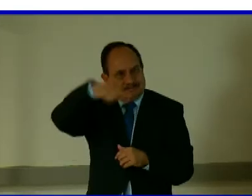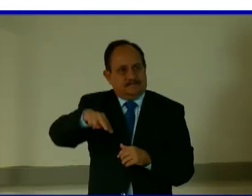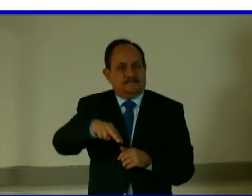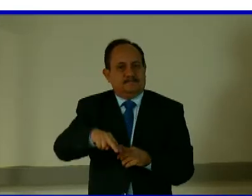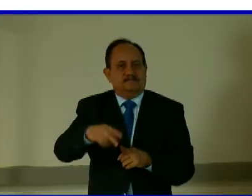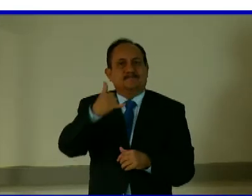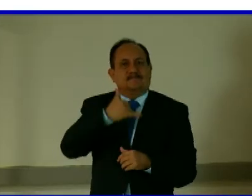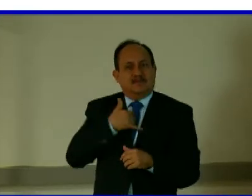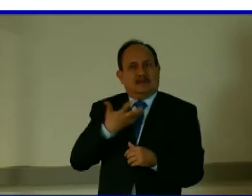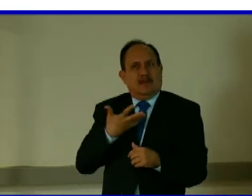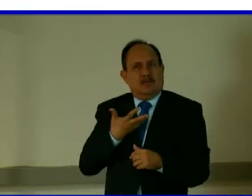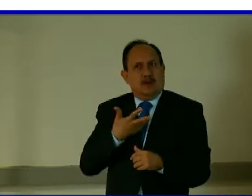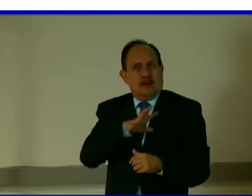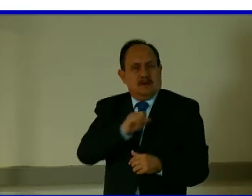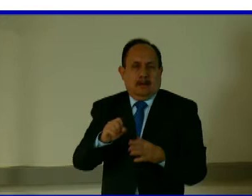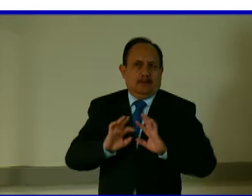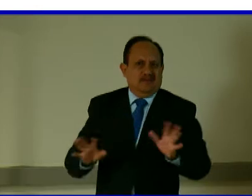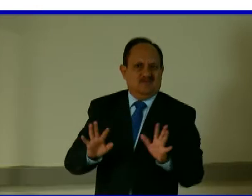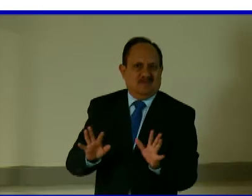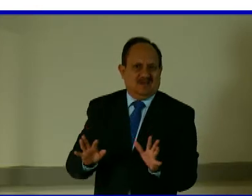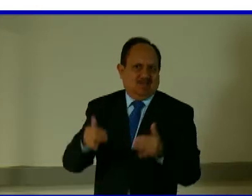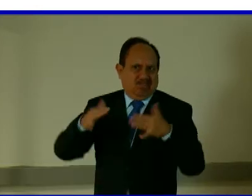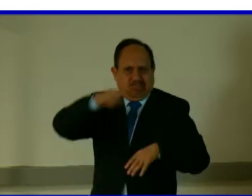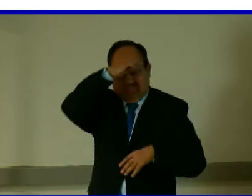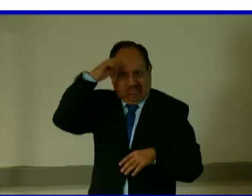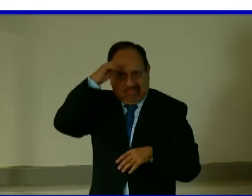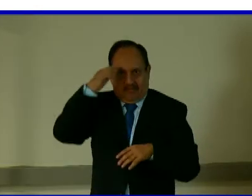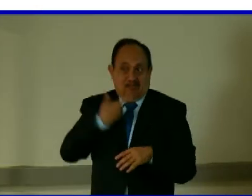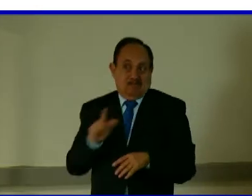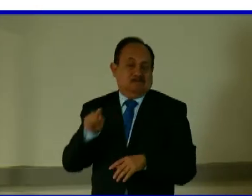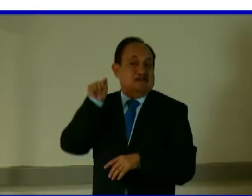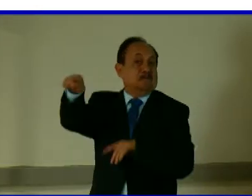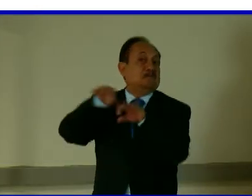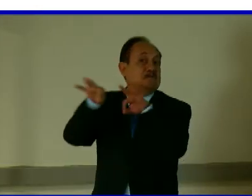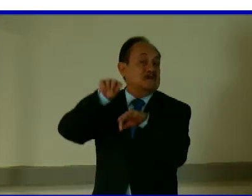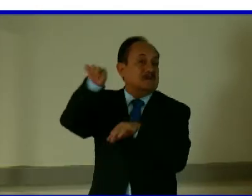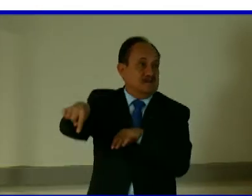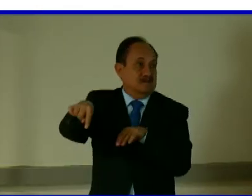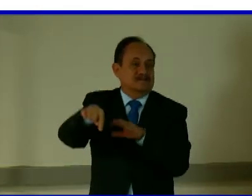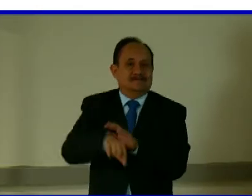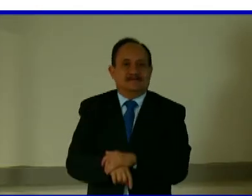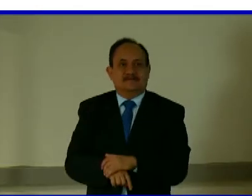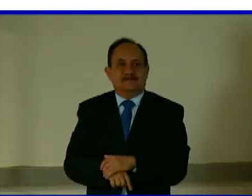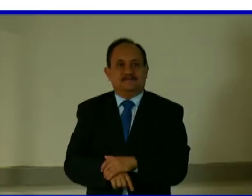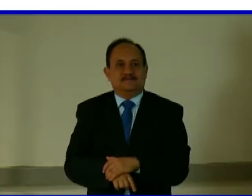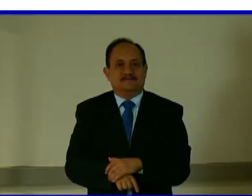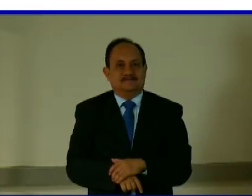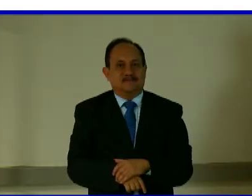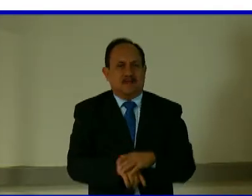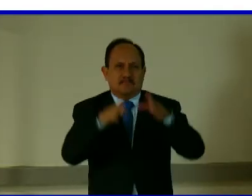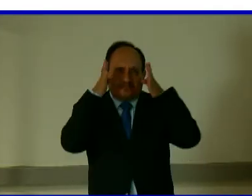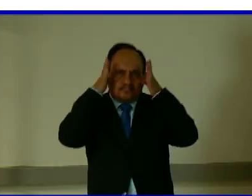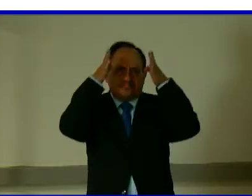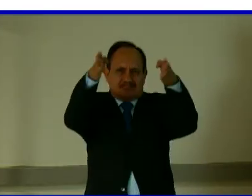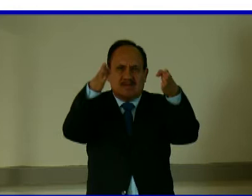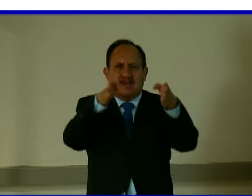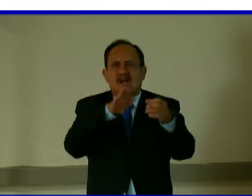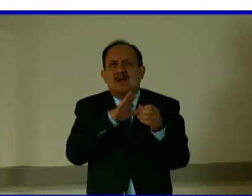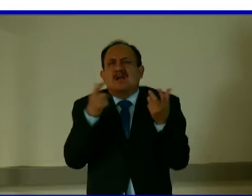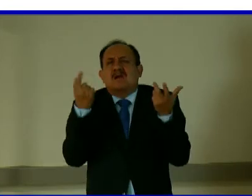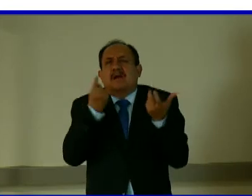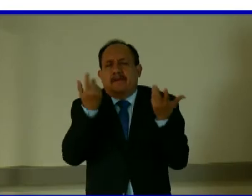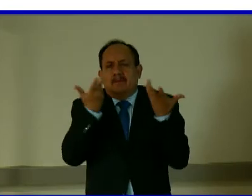Yo tendría una actitud mala también, a mí no me gustaría estar allí. O sea, sí que el enfoque es, ¿qué es lo que vamos a